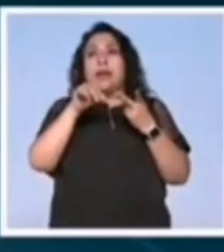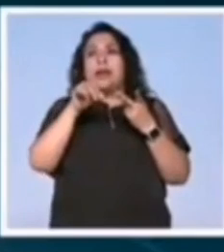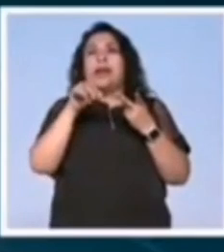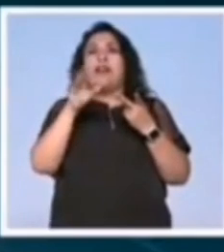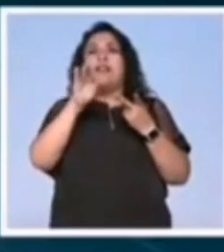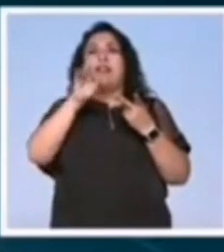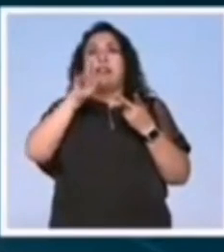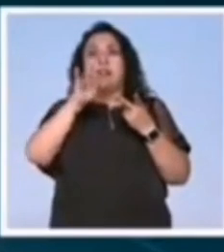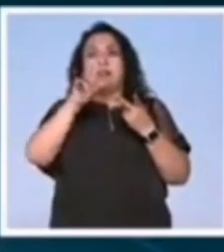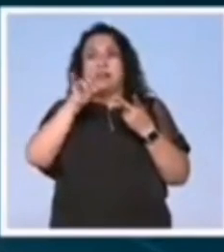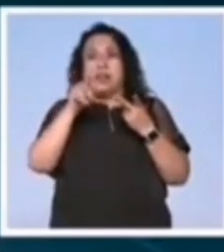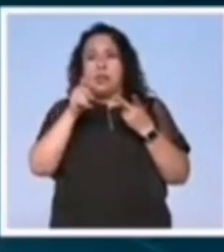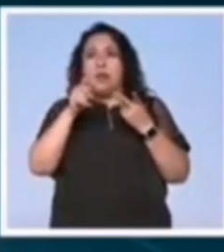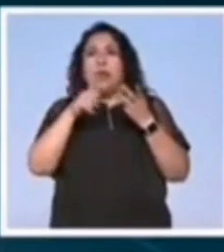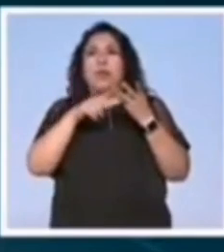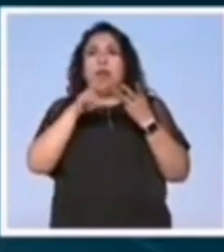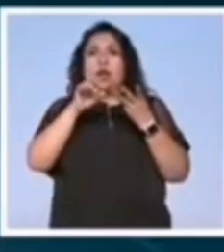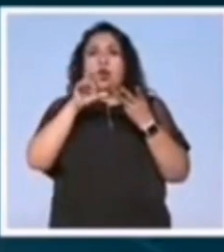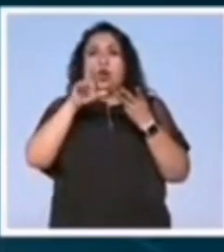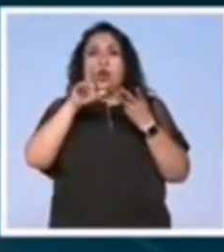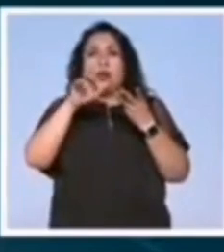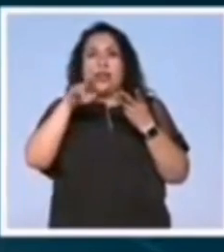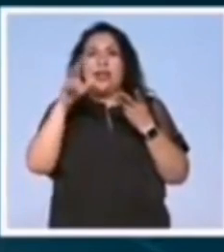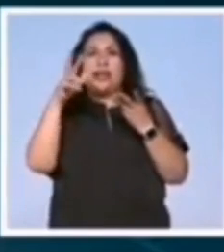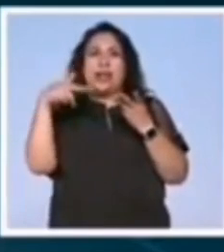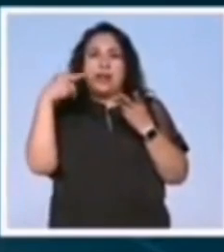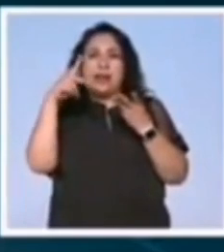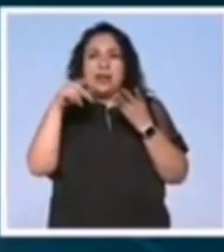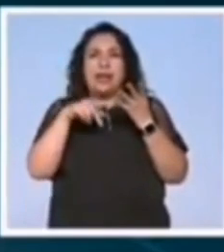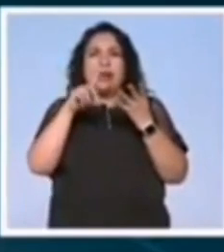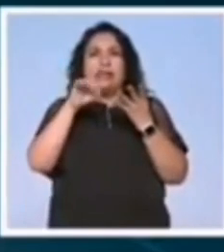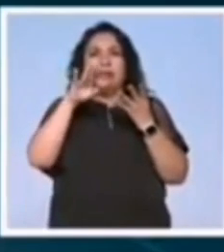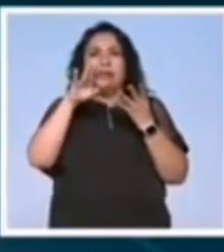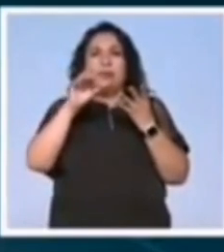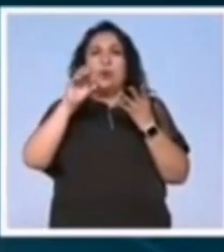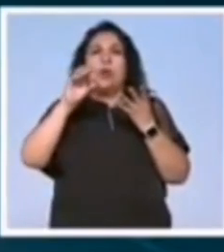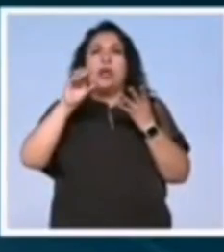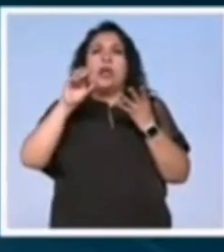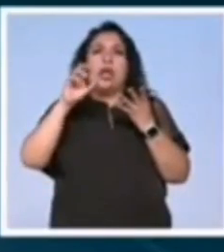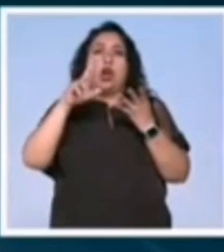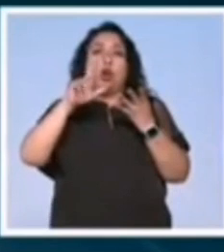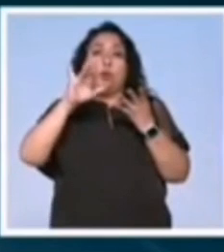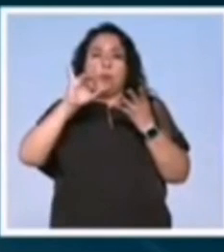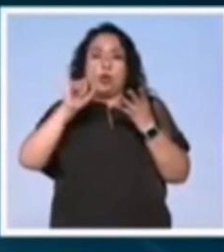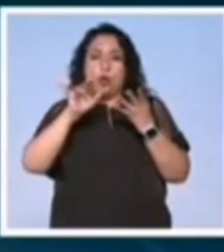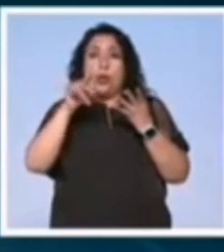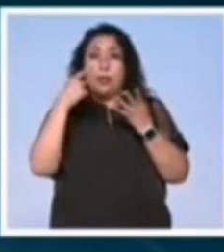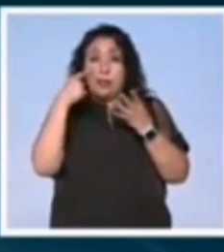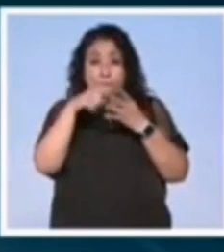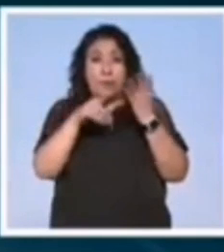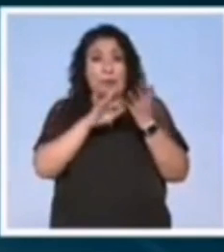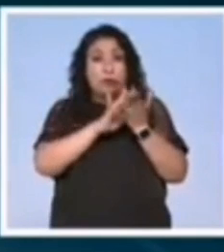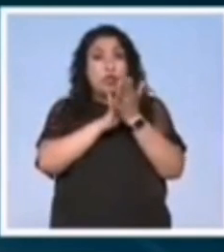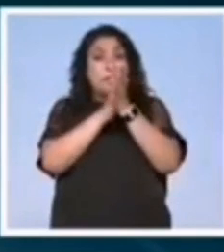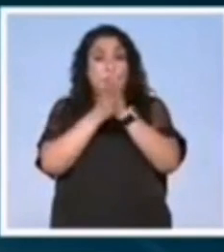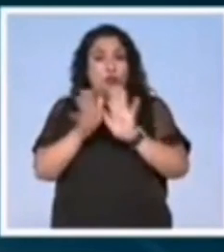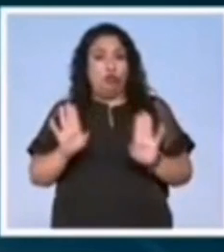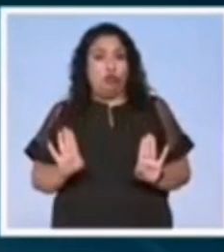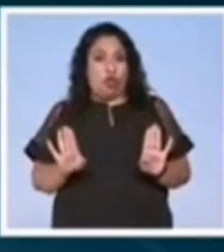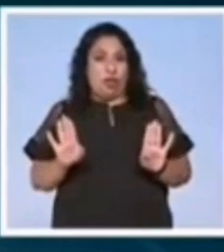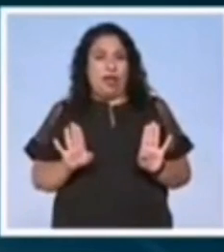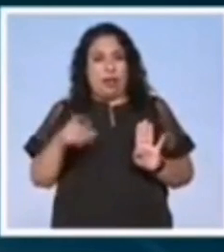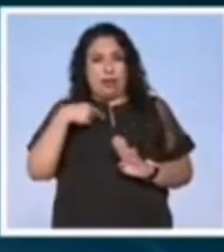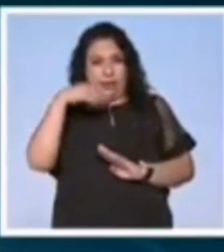domada, Cornelia del Rey Lear, Desdémona de Otelo y Julieta en Romeo y Julieta, muestran una evolución en su carácter y forma de